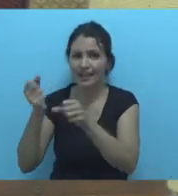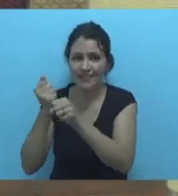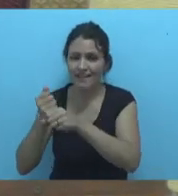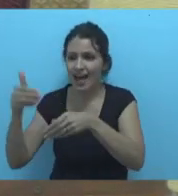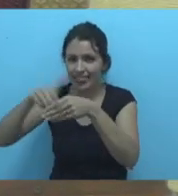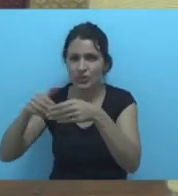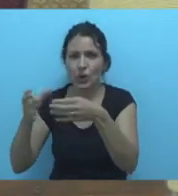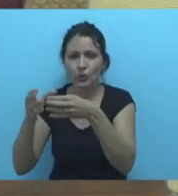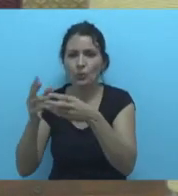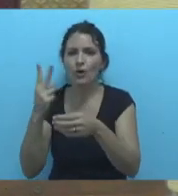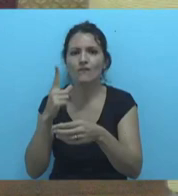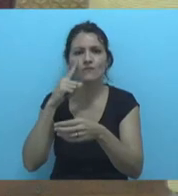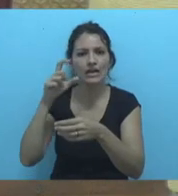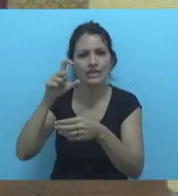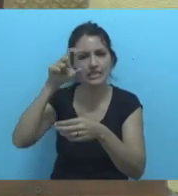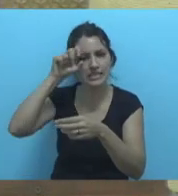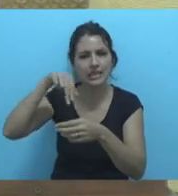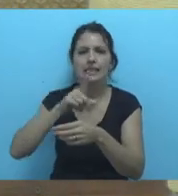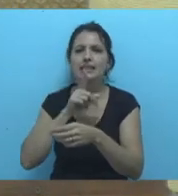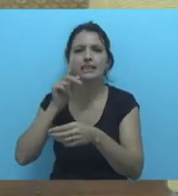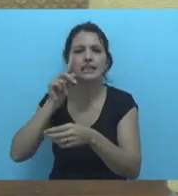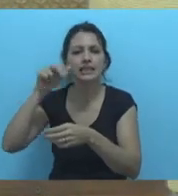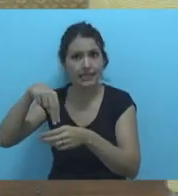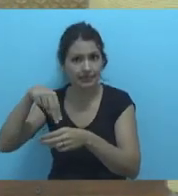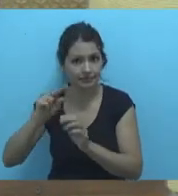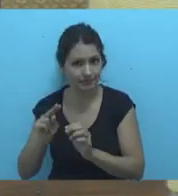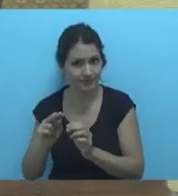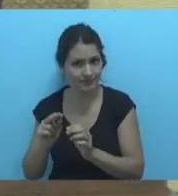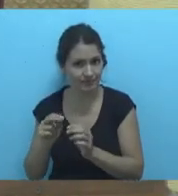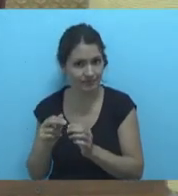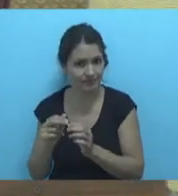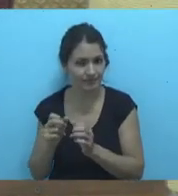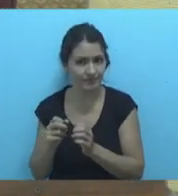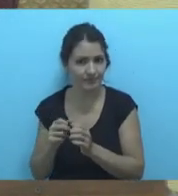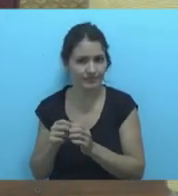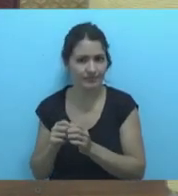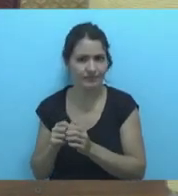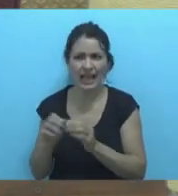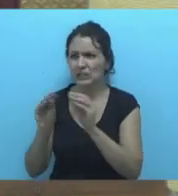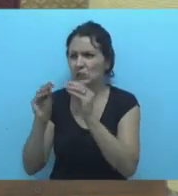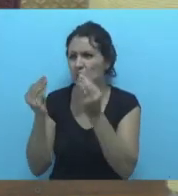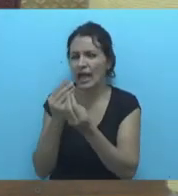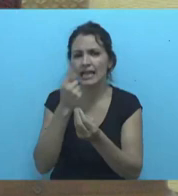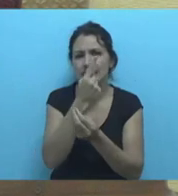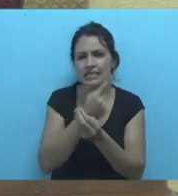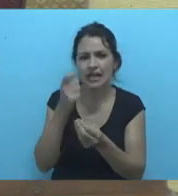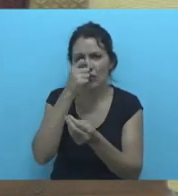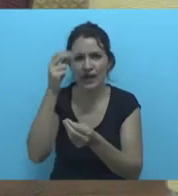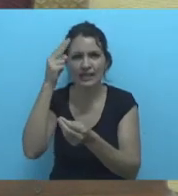familia Bugatti, la familia Paduan, la familia Nardelli, la familia Vicentín. Son 129 integrantes que tienen